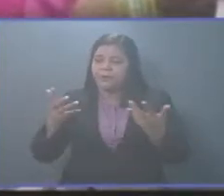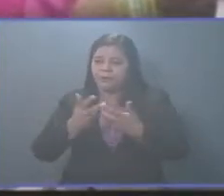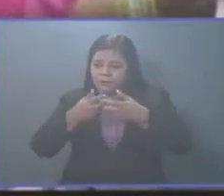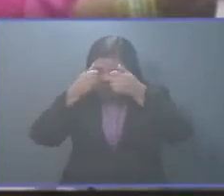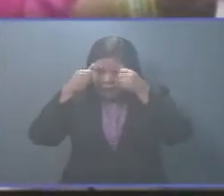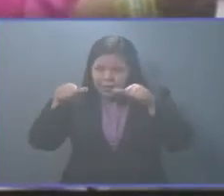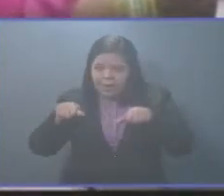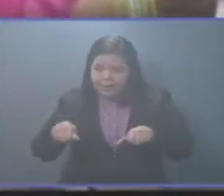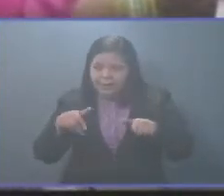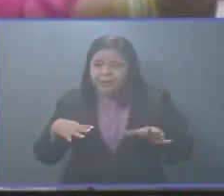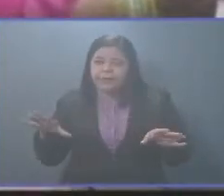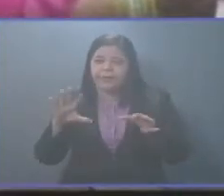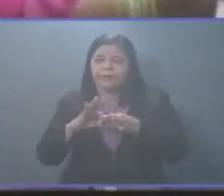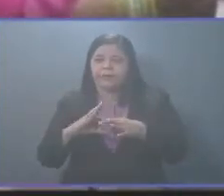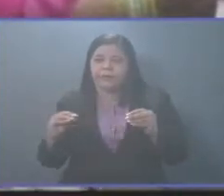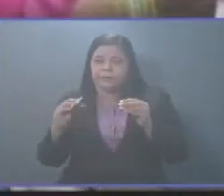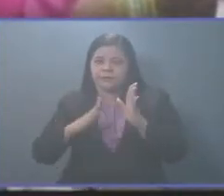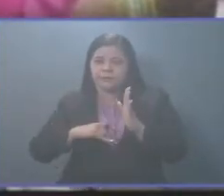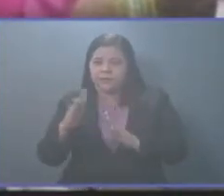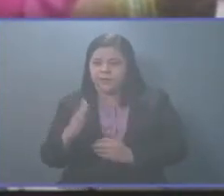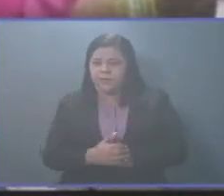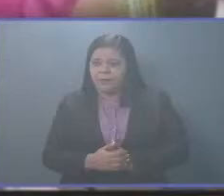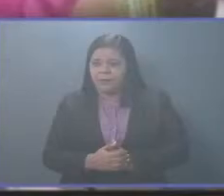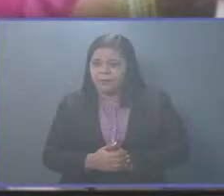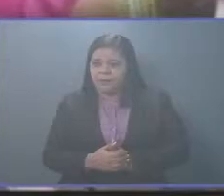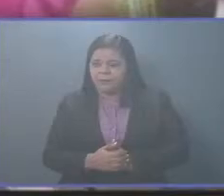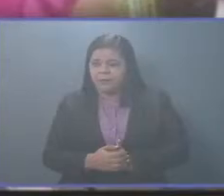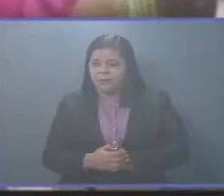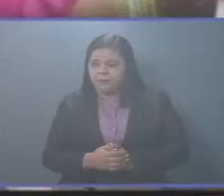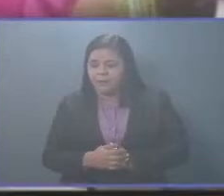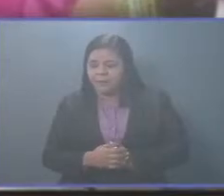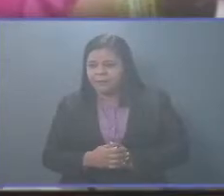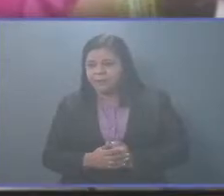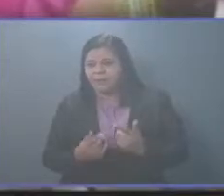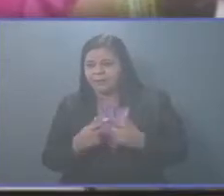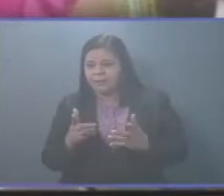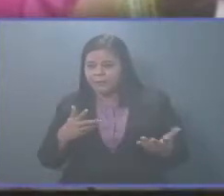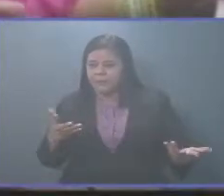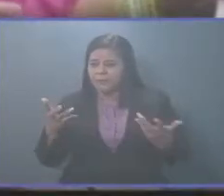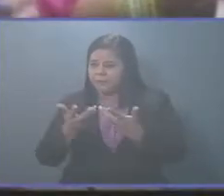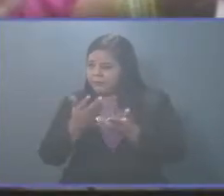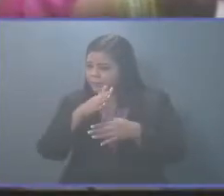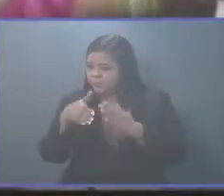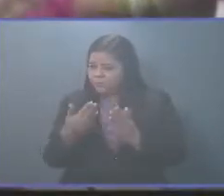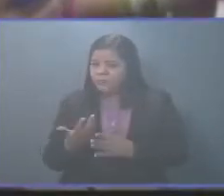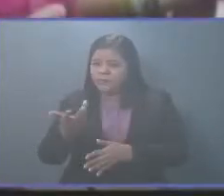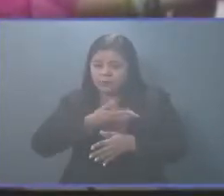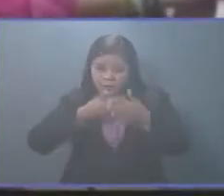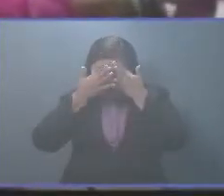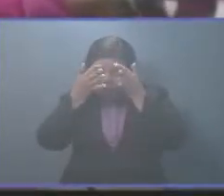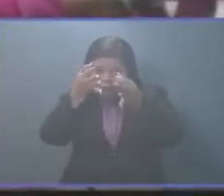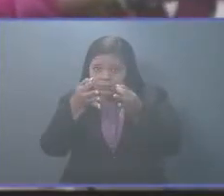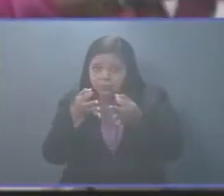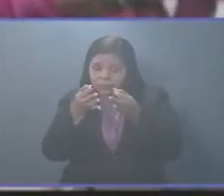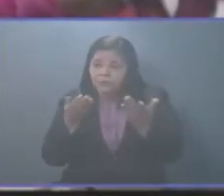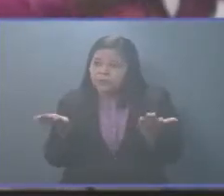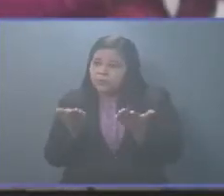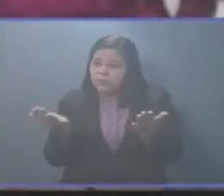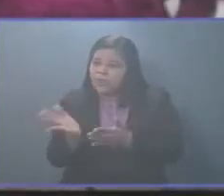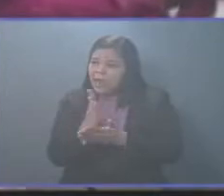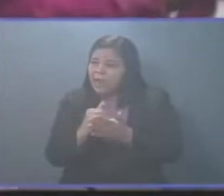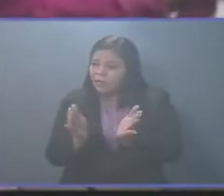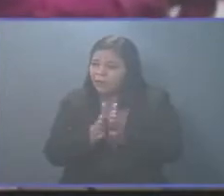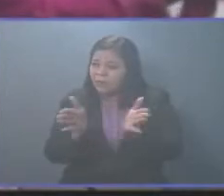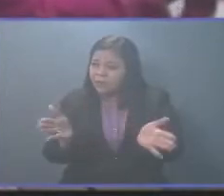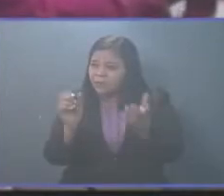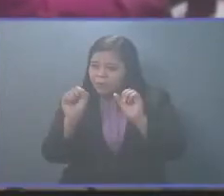presupuesto extraordinario. Cuando nosotros solo tuvimos eso a la vista, fue que decidimos hacer un análisis amplio para